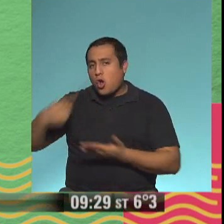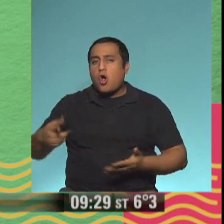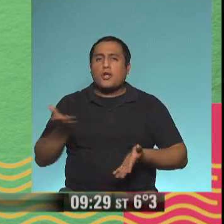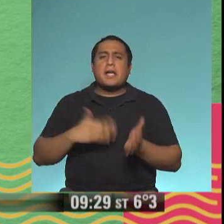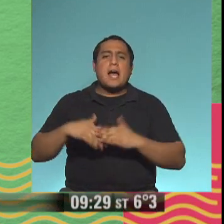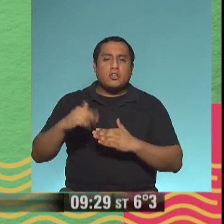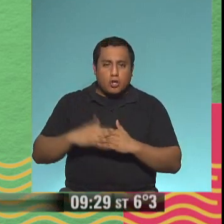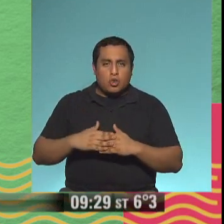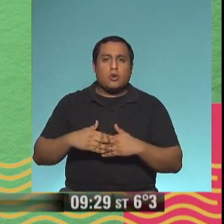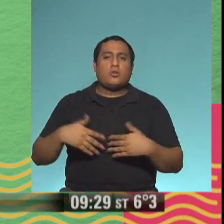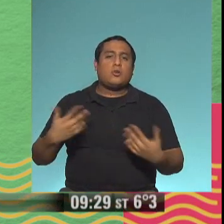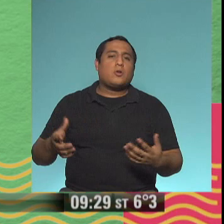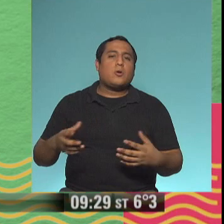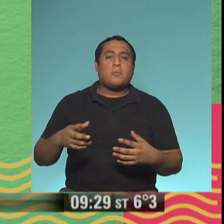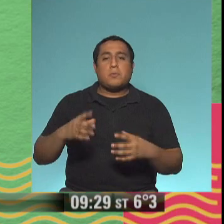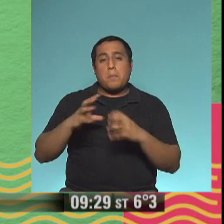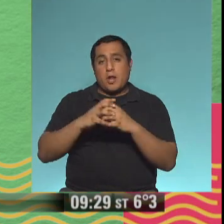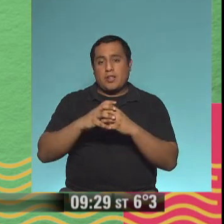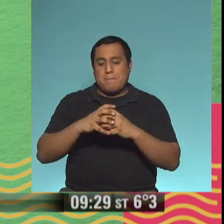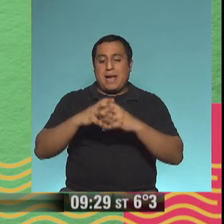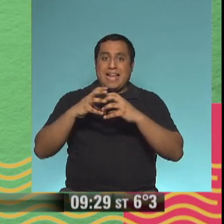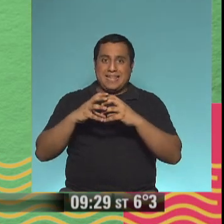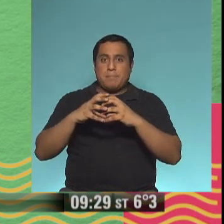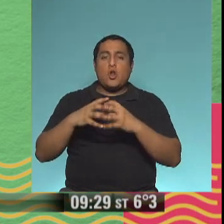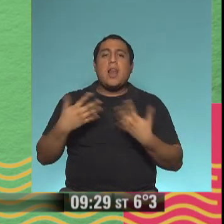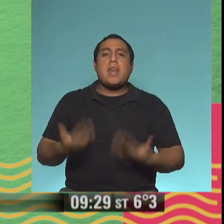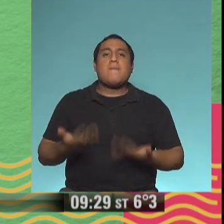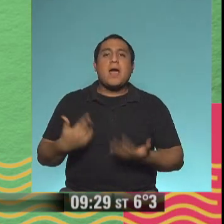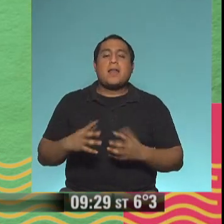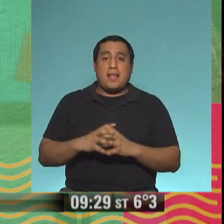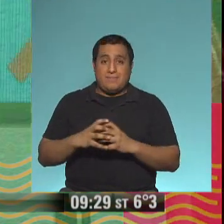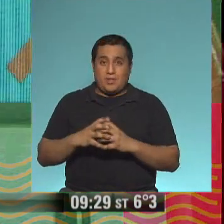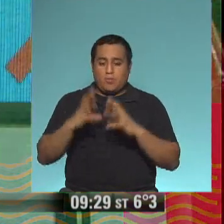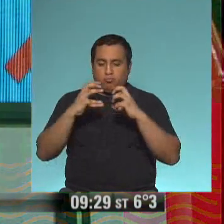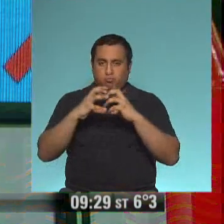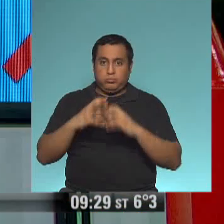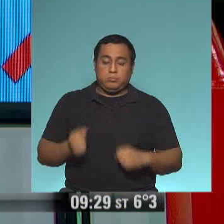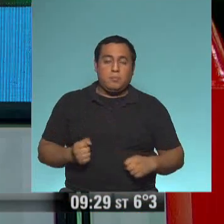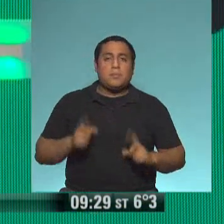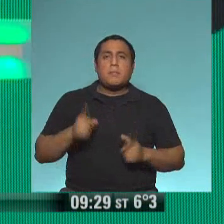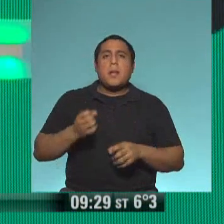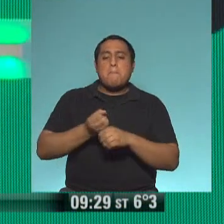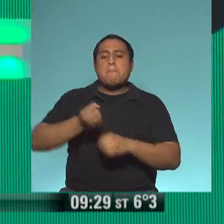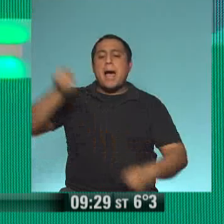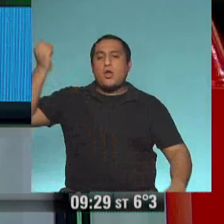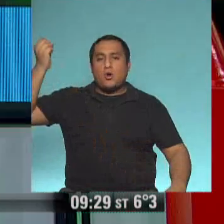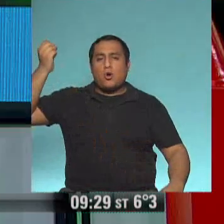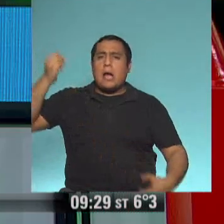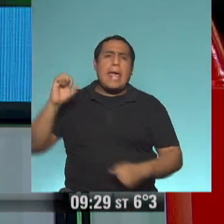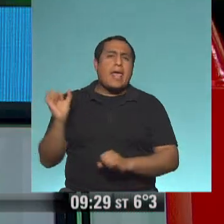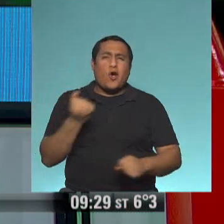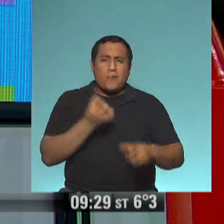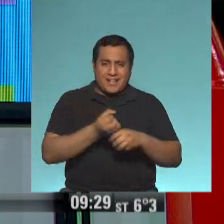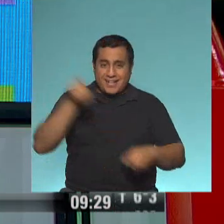Sí. Y pelotas un poquito más grandes, pero que sean livianas, como de pelotero. Ah. Y un palo. Y un palo. Un palo de